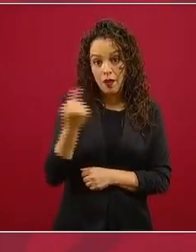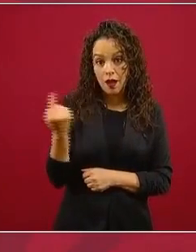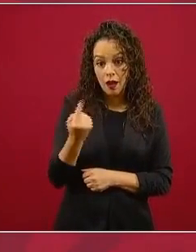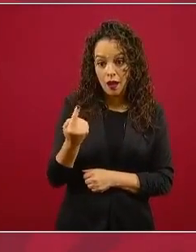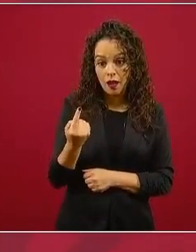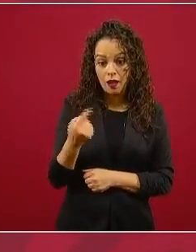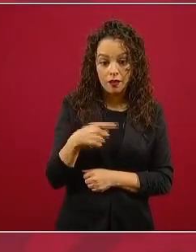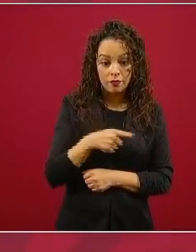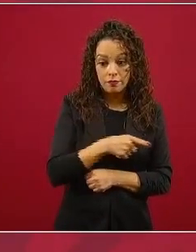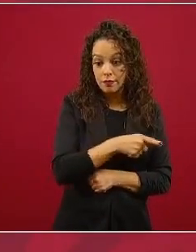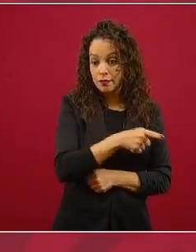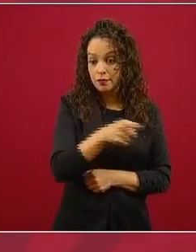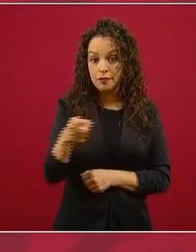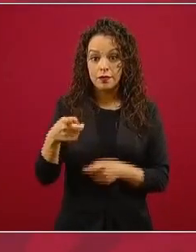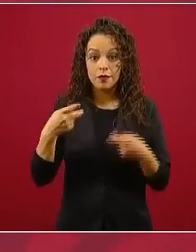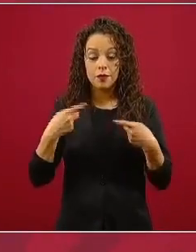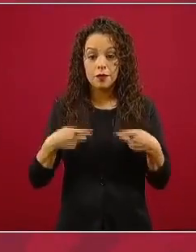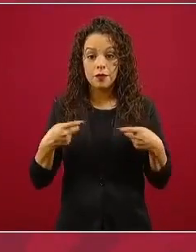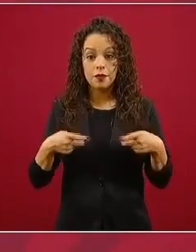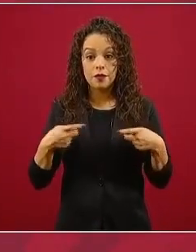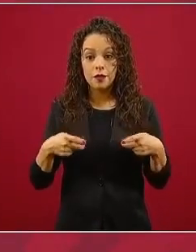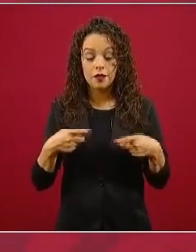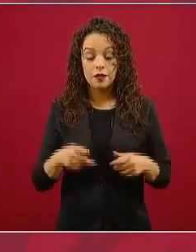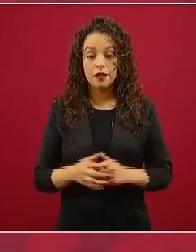que no se